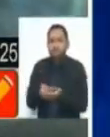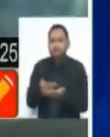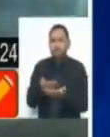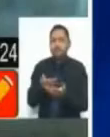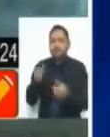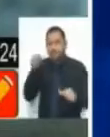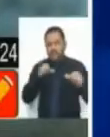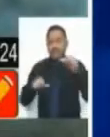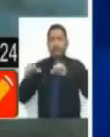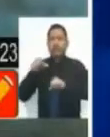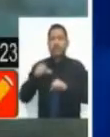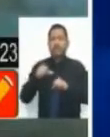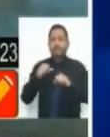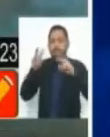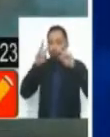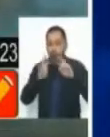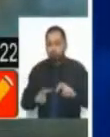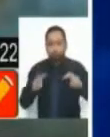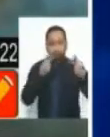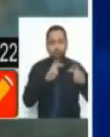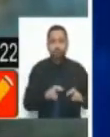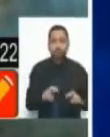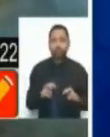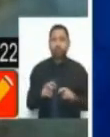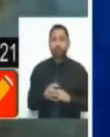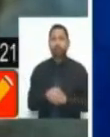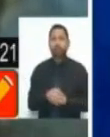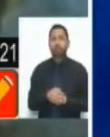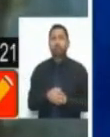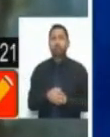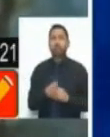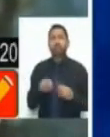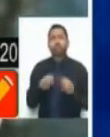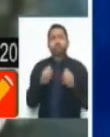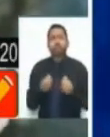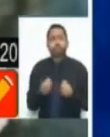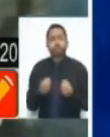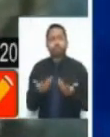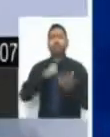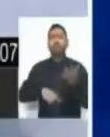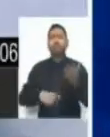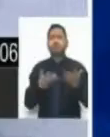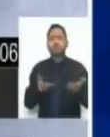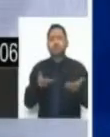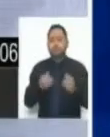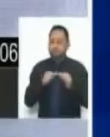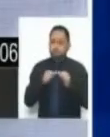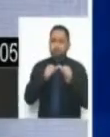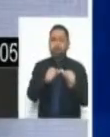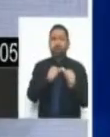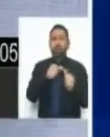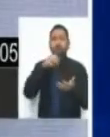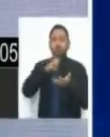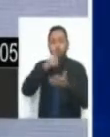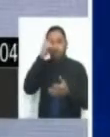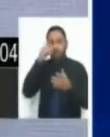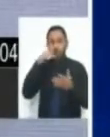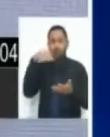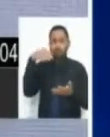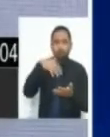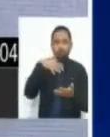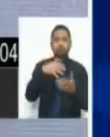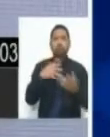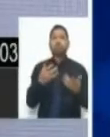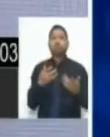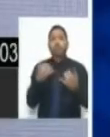votado. No lo han votado. Efectivamente ha renunciado, pero en vista de que no se ha puesto de acuerdo, porque Pedro